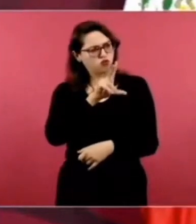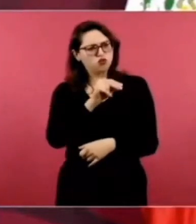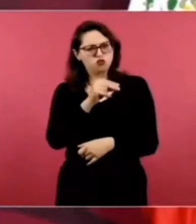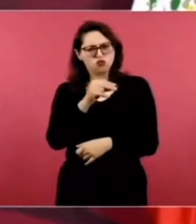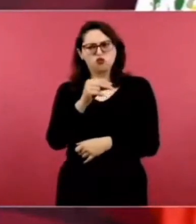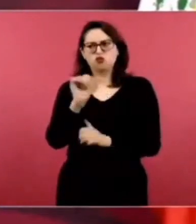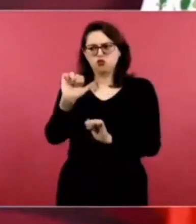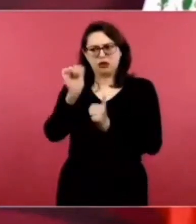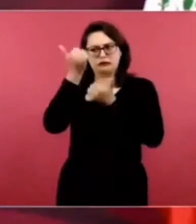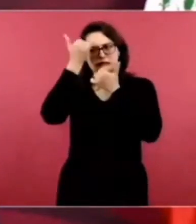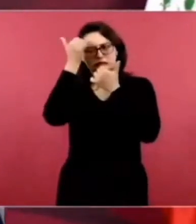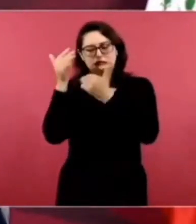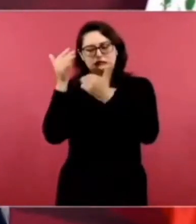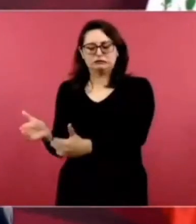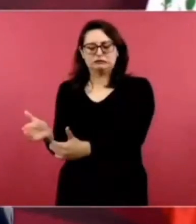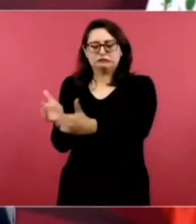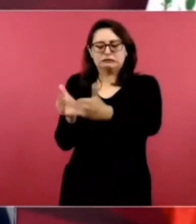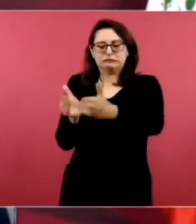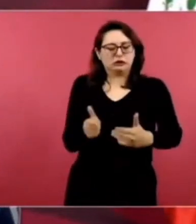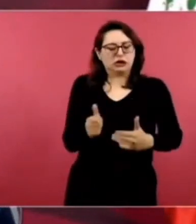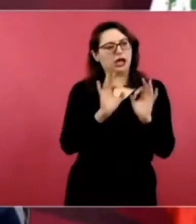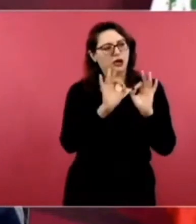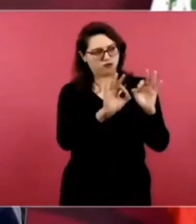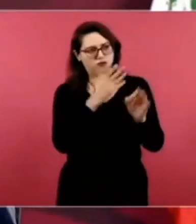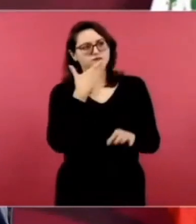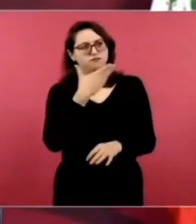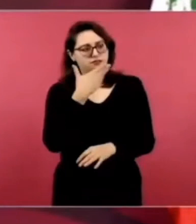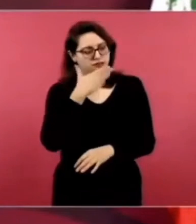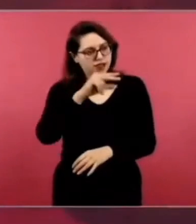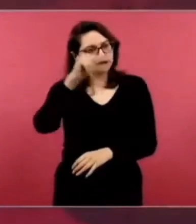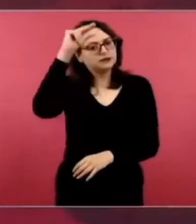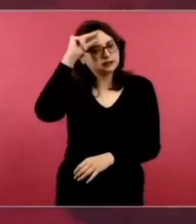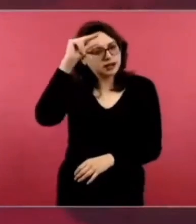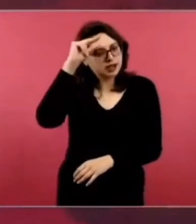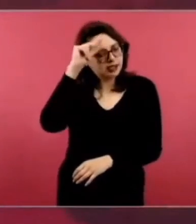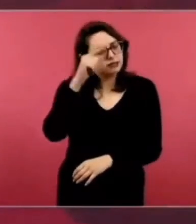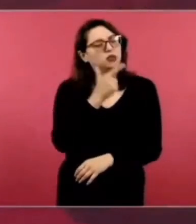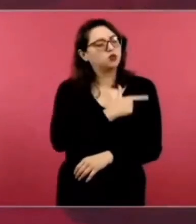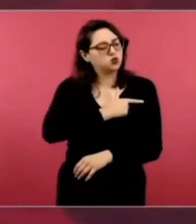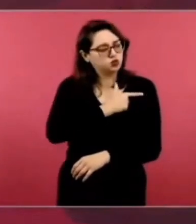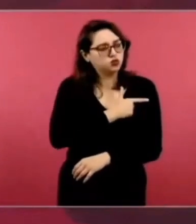Es de sabios cambiar de opinión. Qué bueno